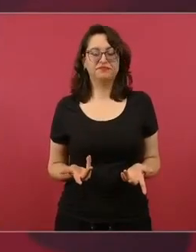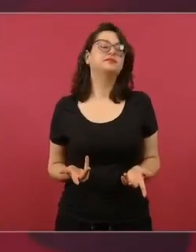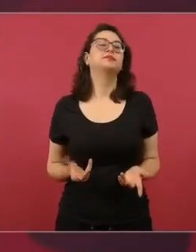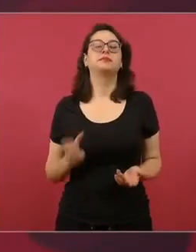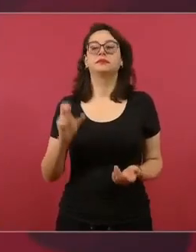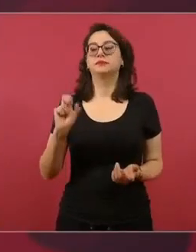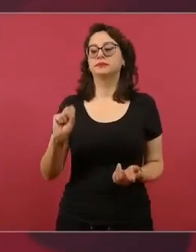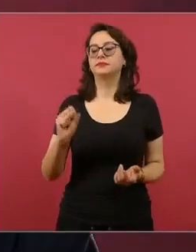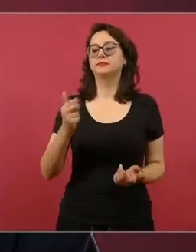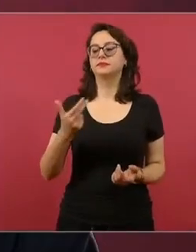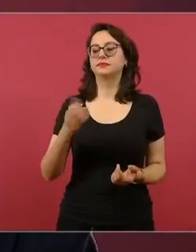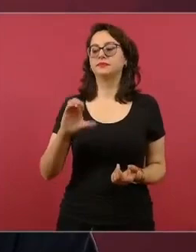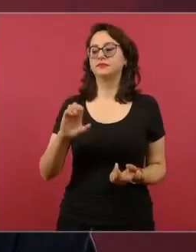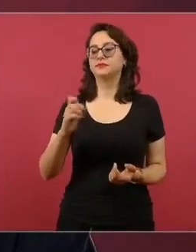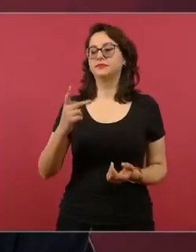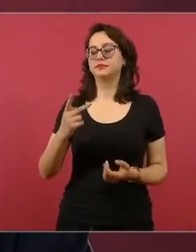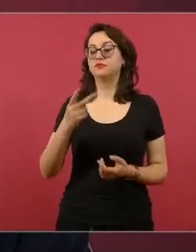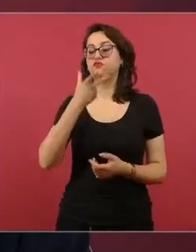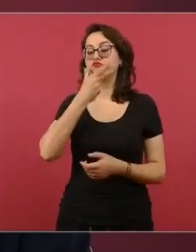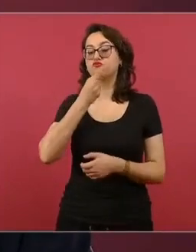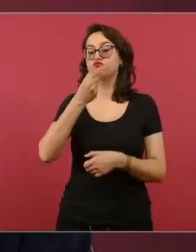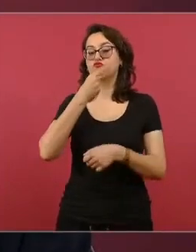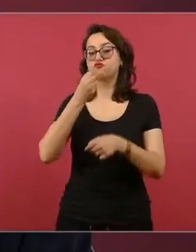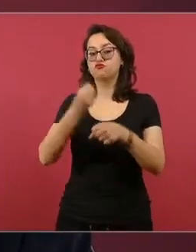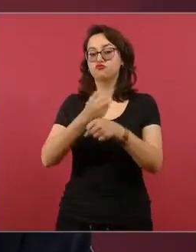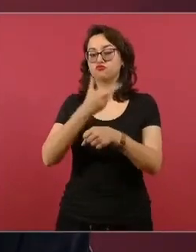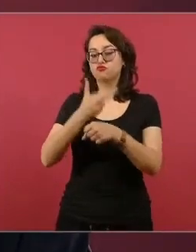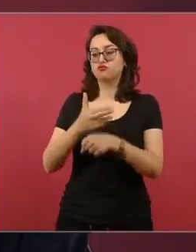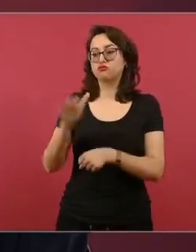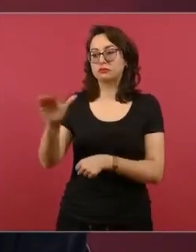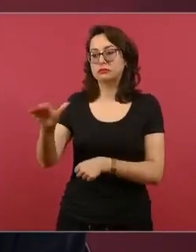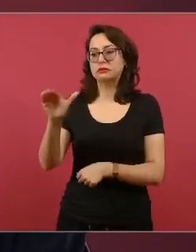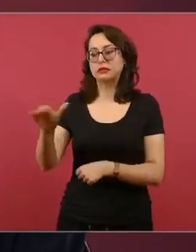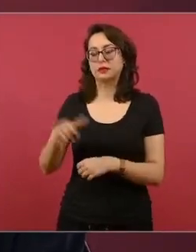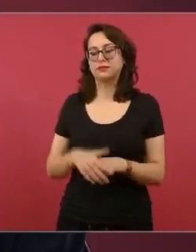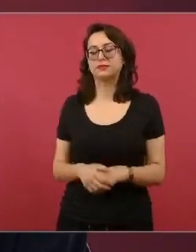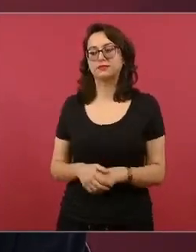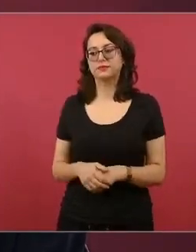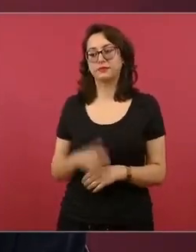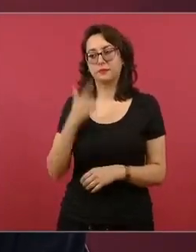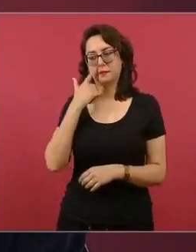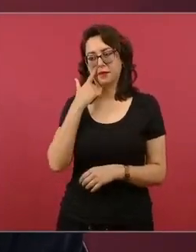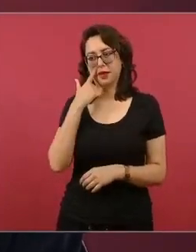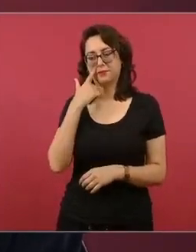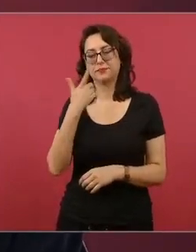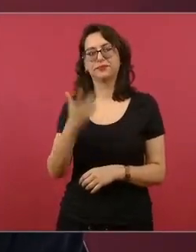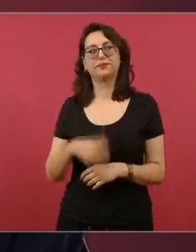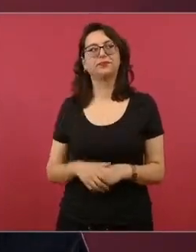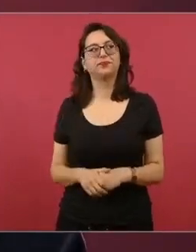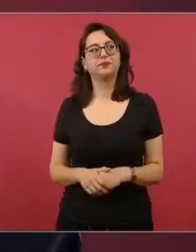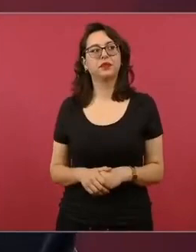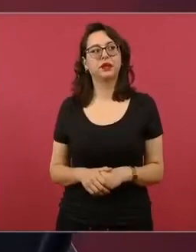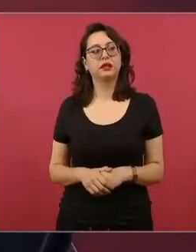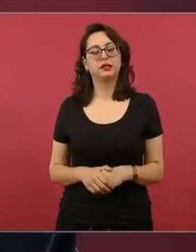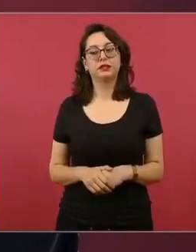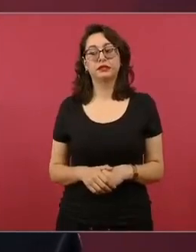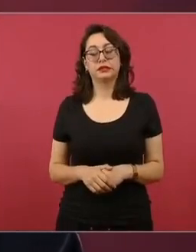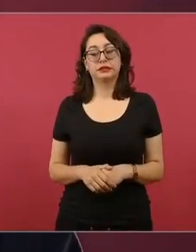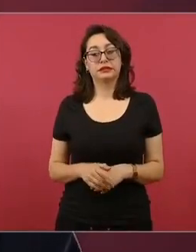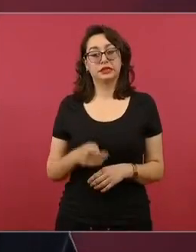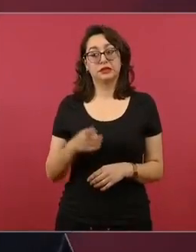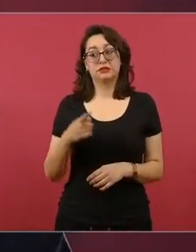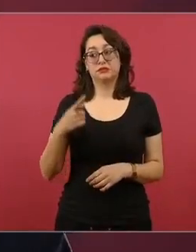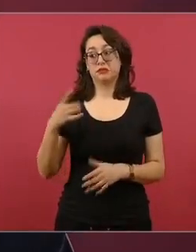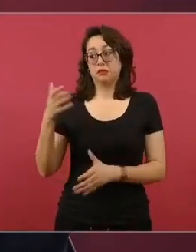dije, no podemos nosotros rescatar, porque no podemos usar el dinero del pueblo para